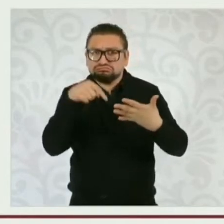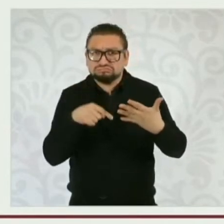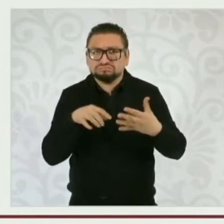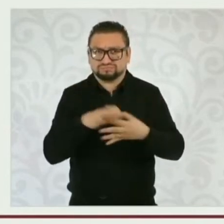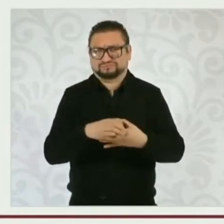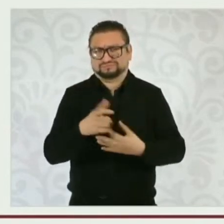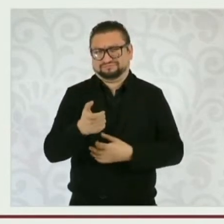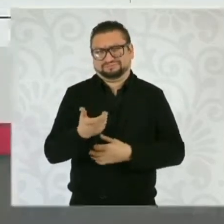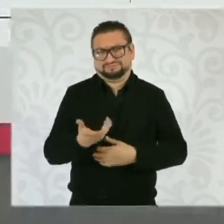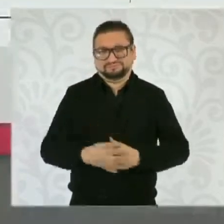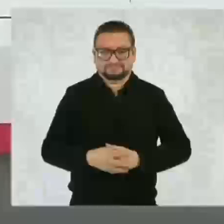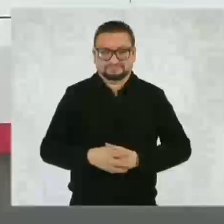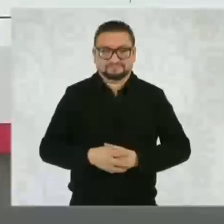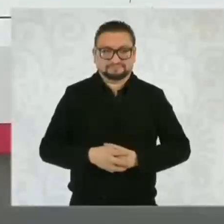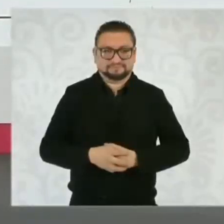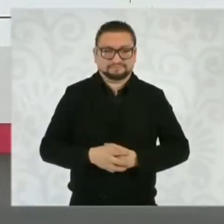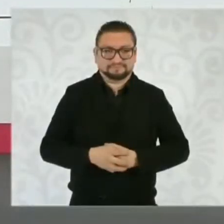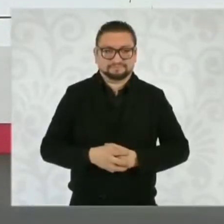siquiera el ingreso.